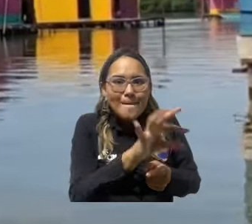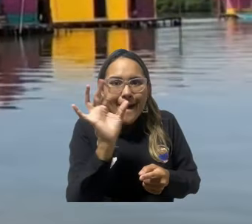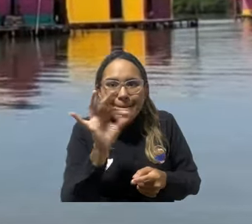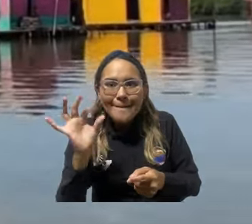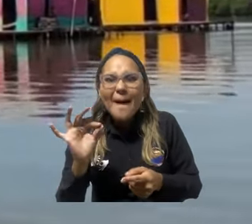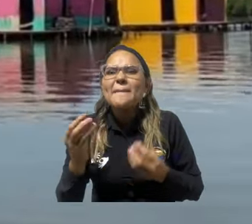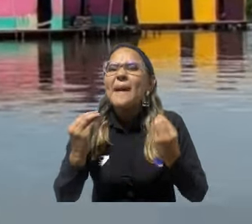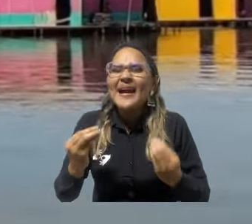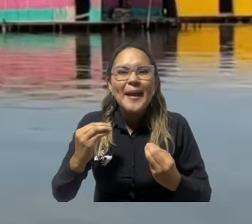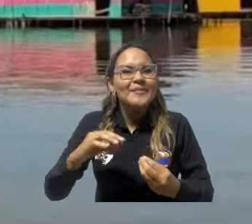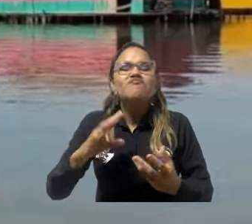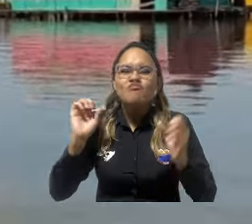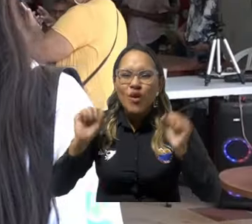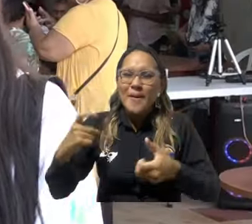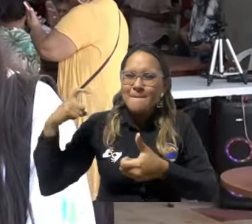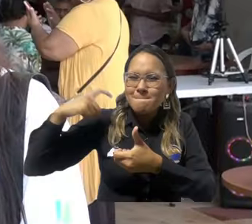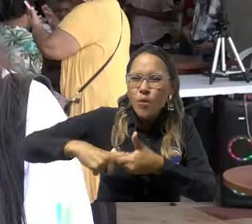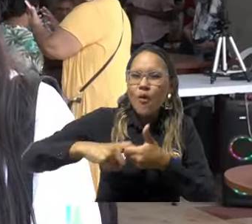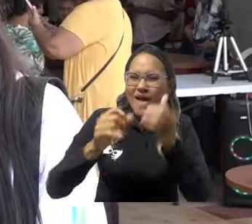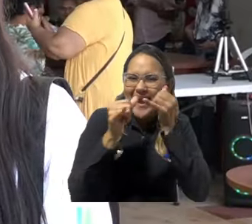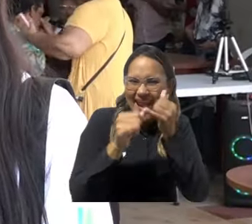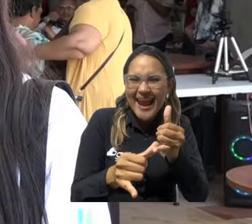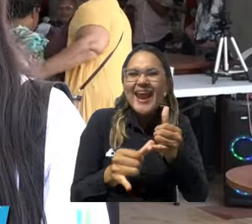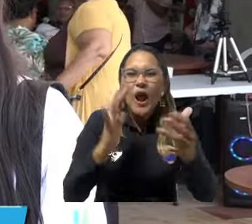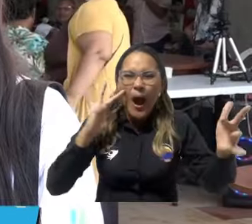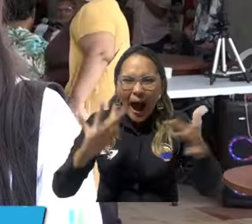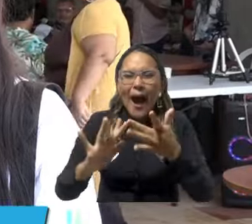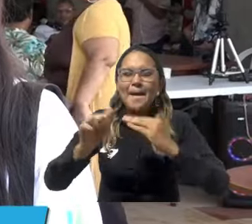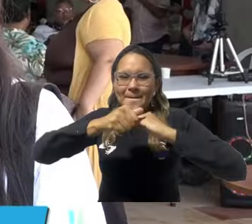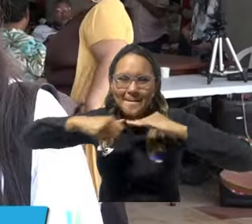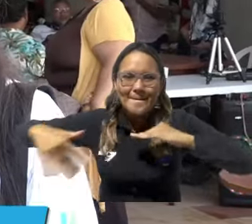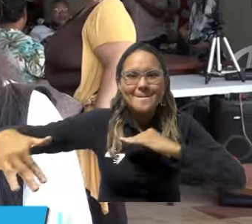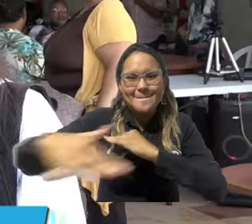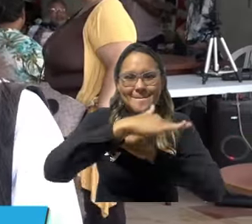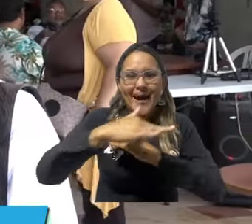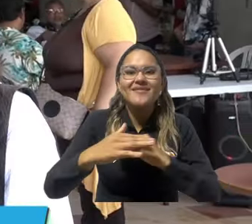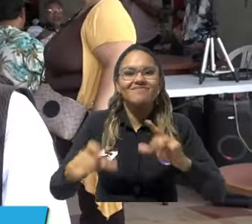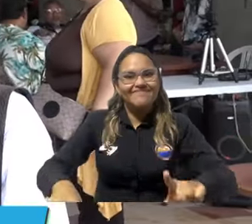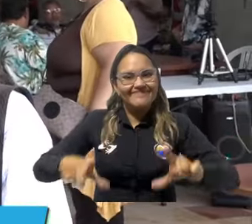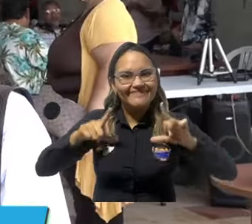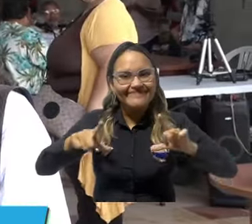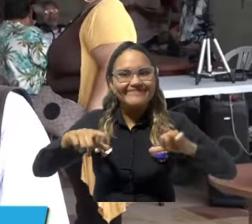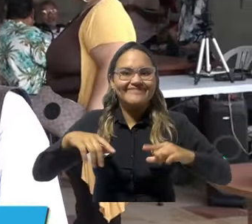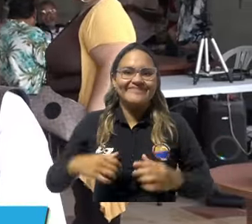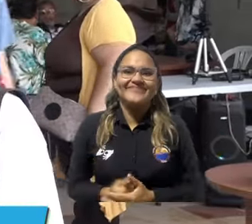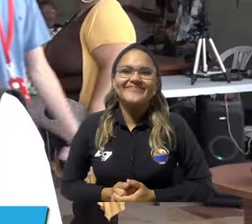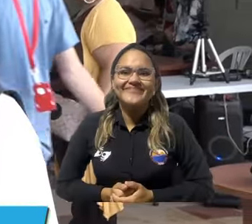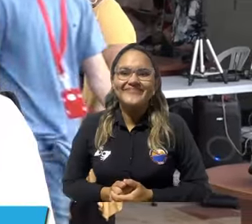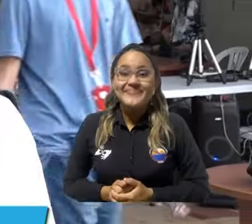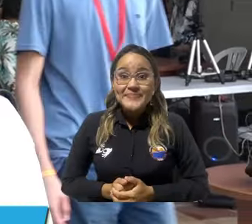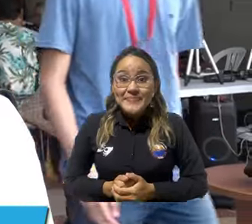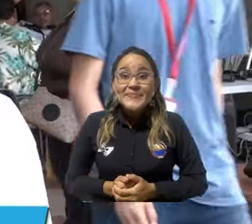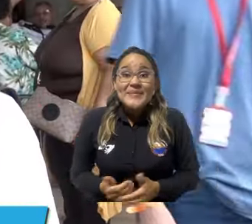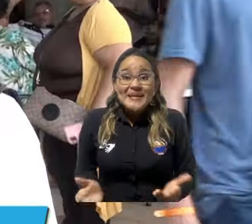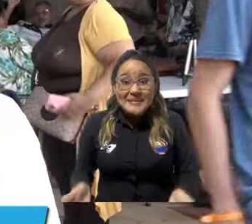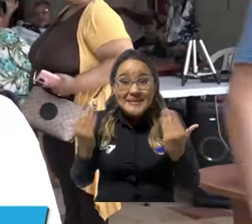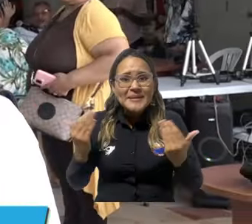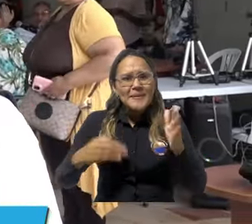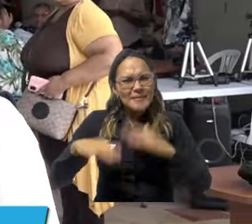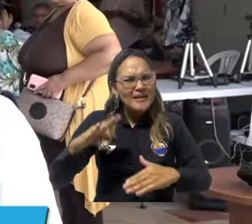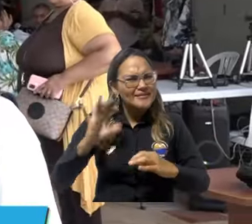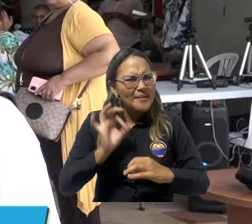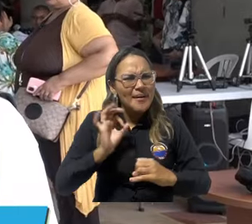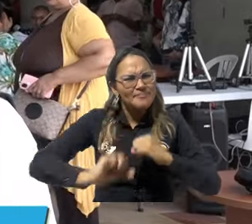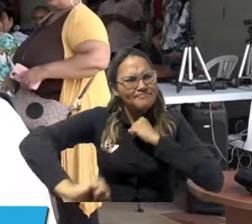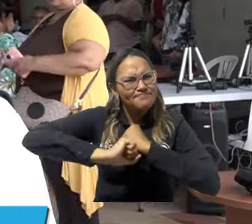ingenieros marino-costeros del país. Muy comprometida porque ya ha avanzado mucho y está comprometida con nosotros porque